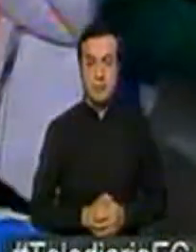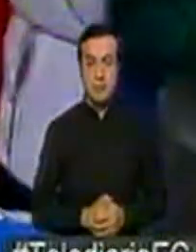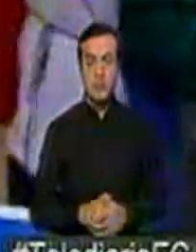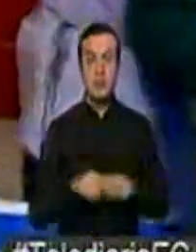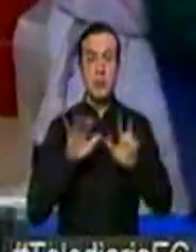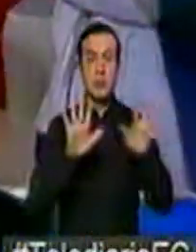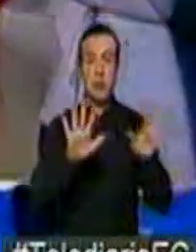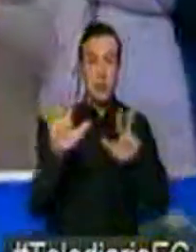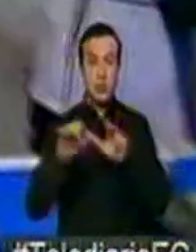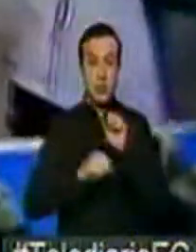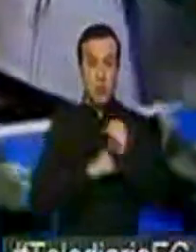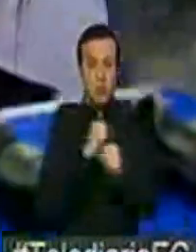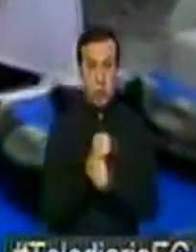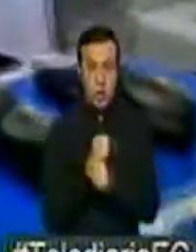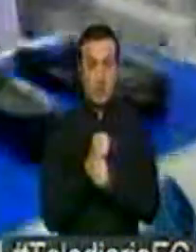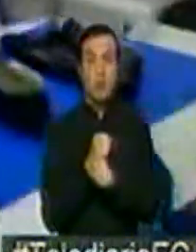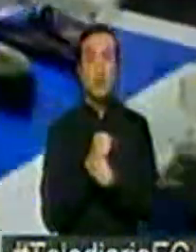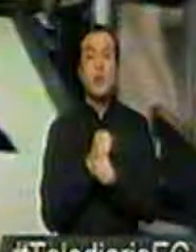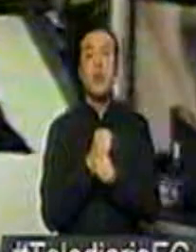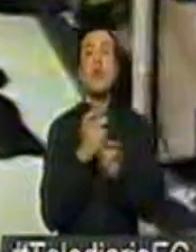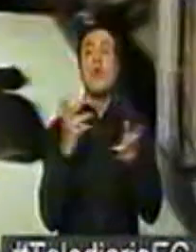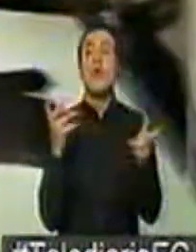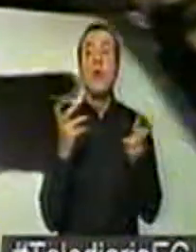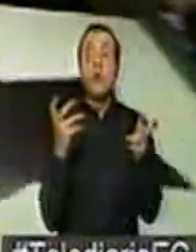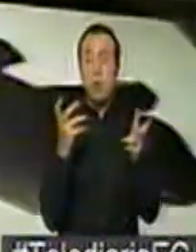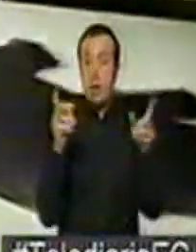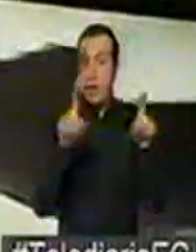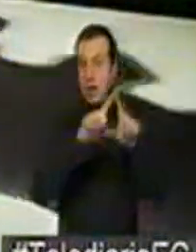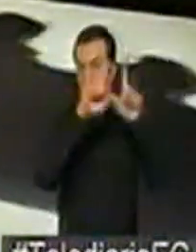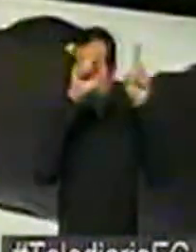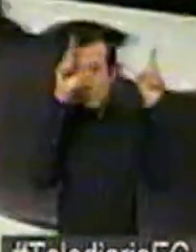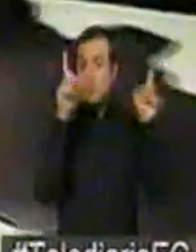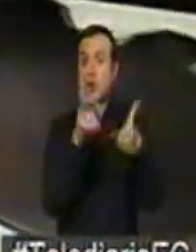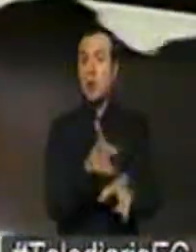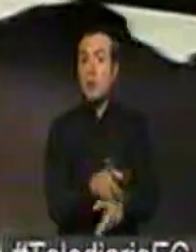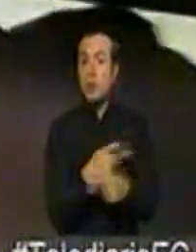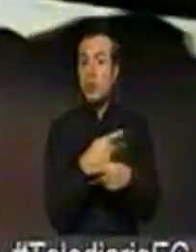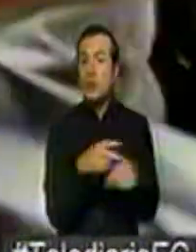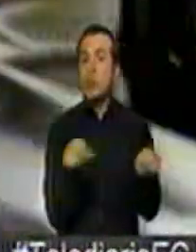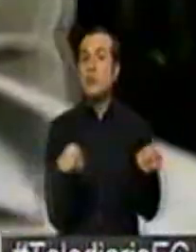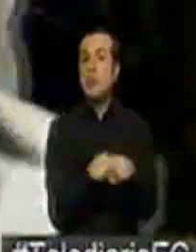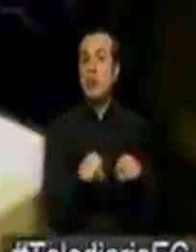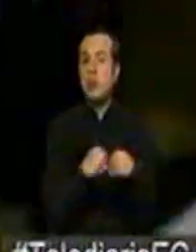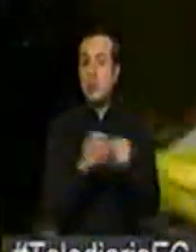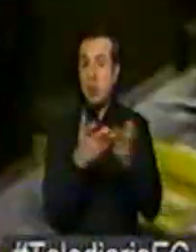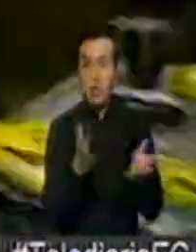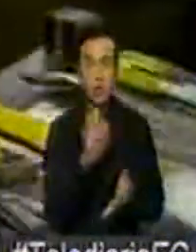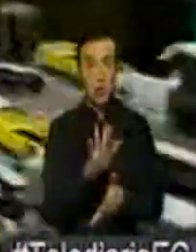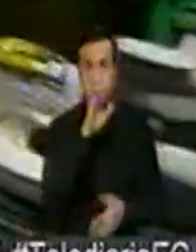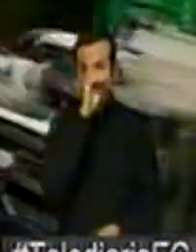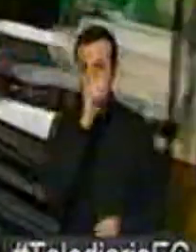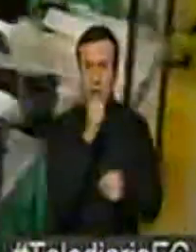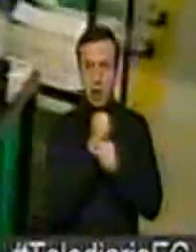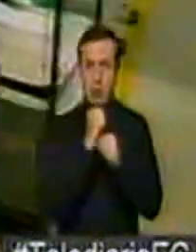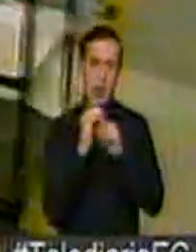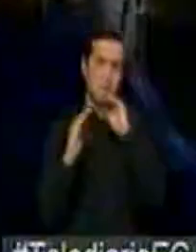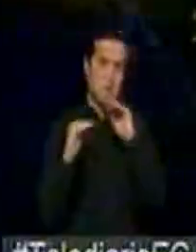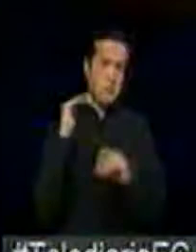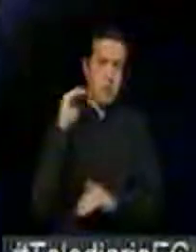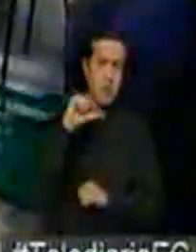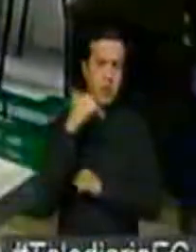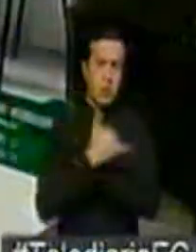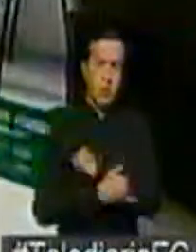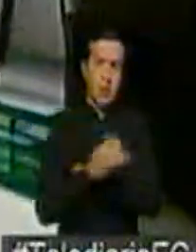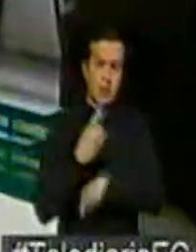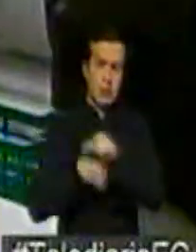88 años en el mercado cumple Plasticaucho, una empresa líder en la producción nacional de calzado. Su trabajo incluso ha superado fronteras y hoy